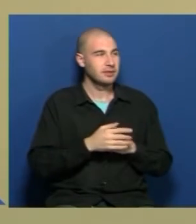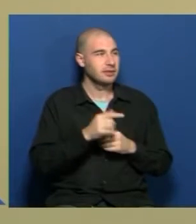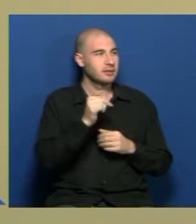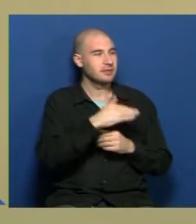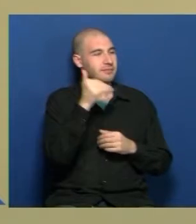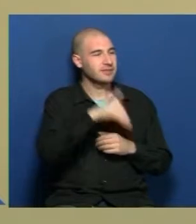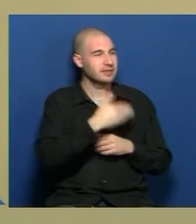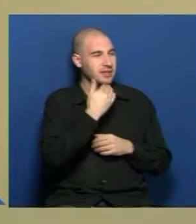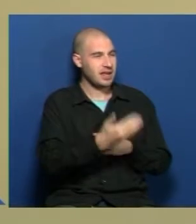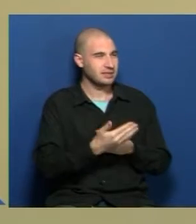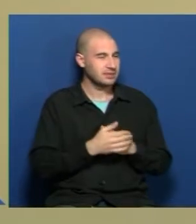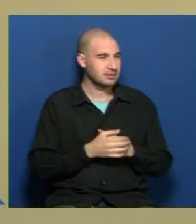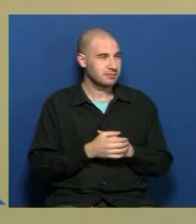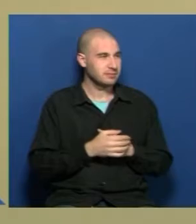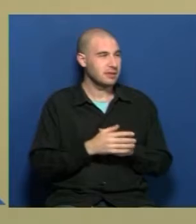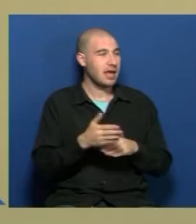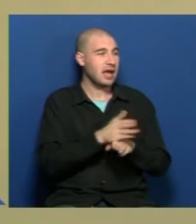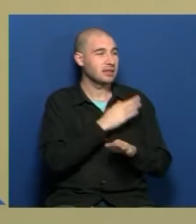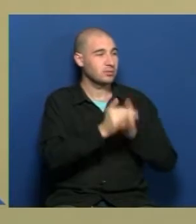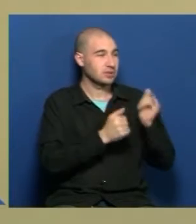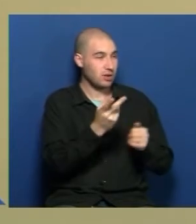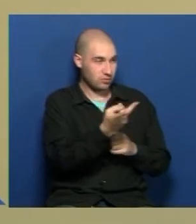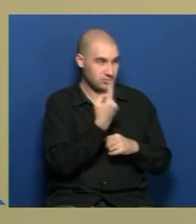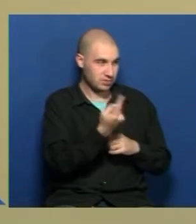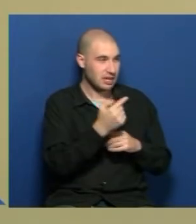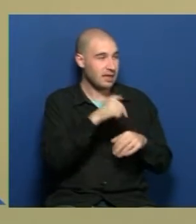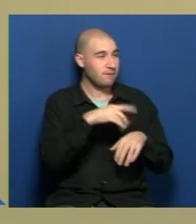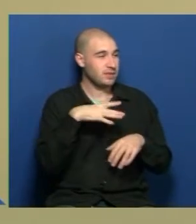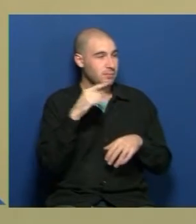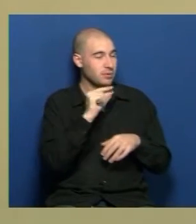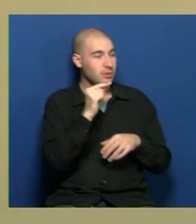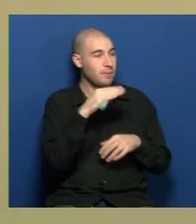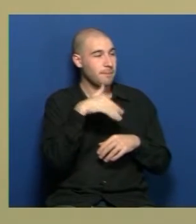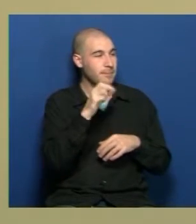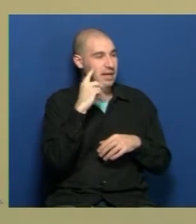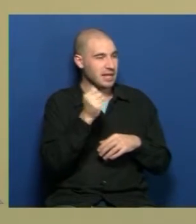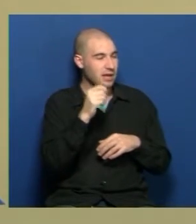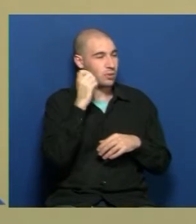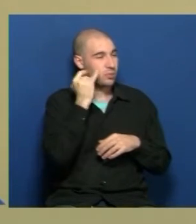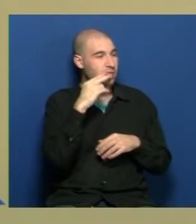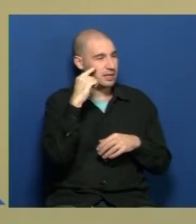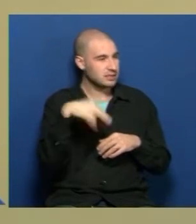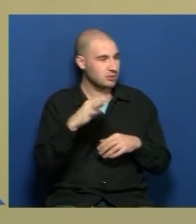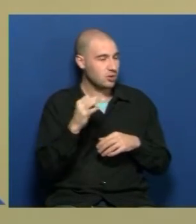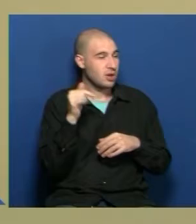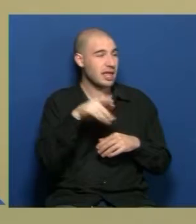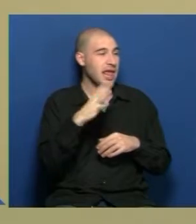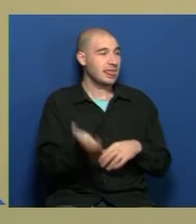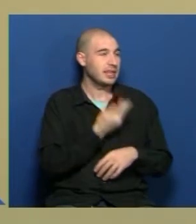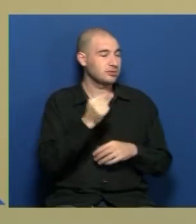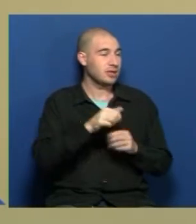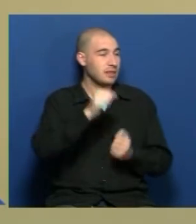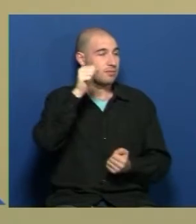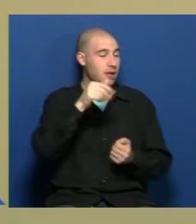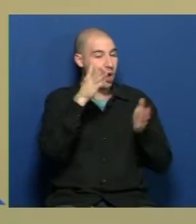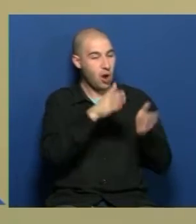Albarracín, le agradezco mucho la visita y le anticipo tanto a usted como a la gente que en un ratito va a estar María Elina Gudiño. Ella es la directora del